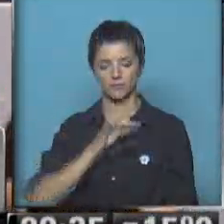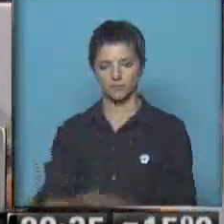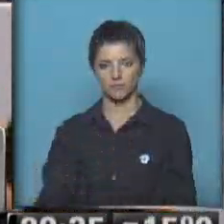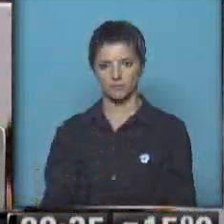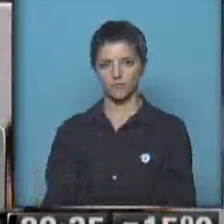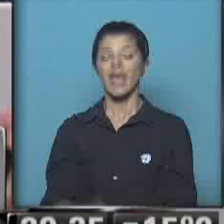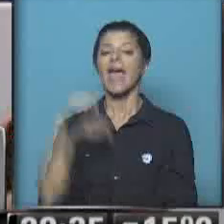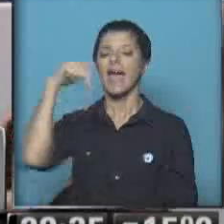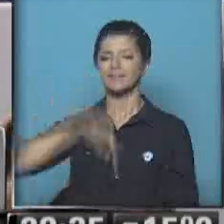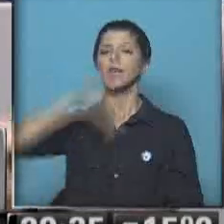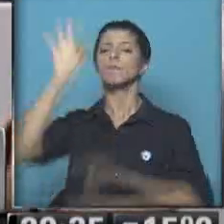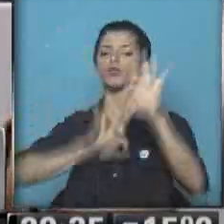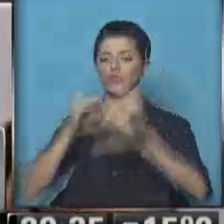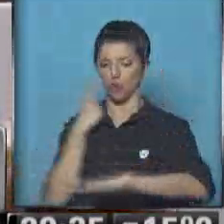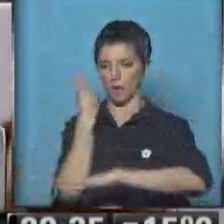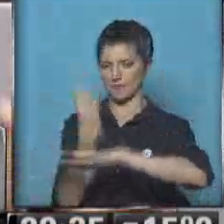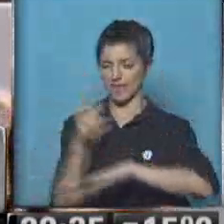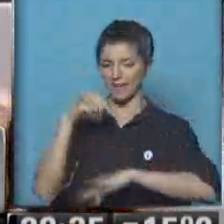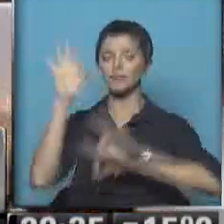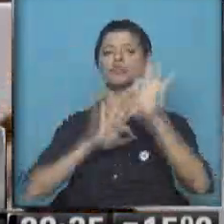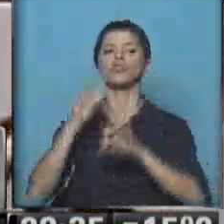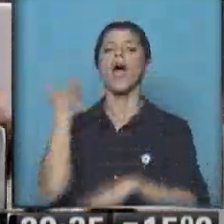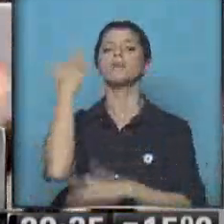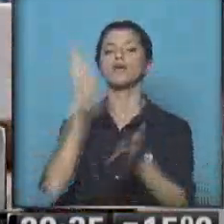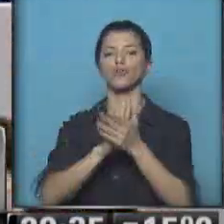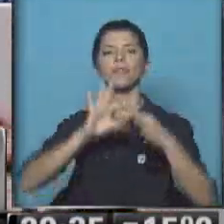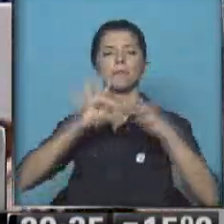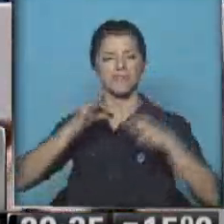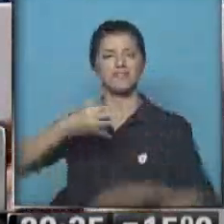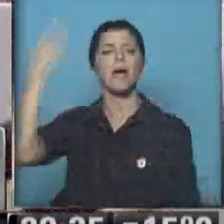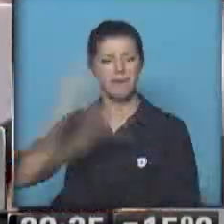este proyecto a hablar de independencia en serio.